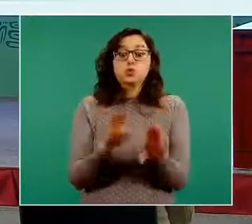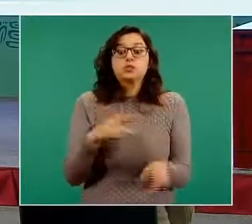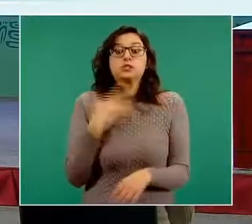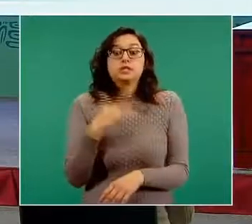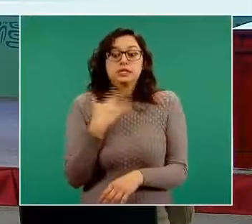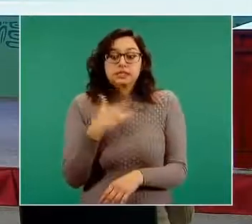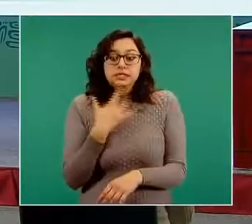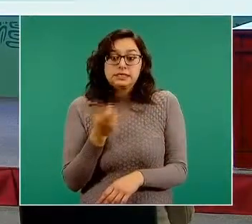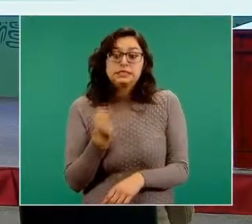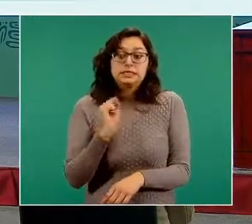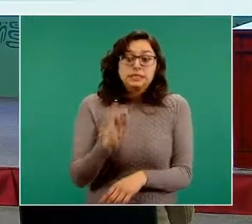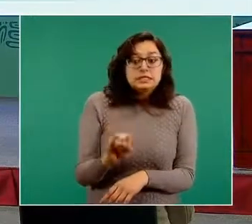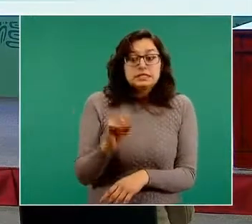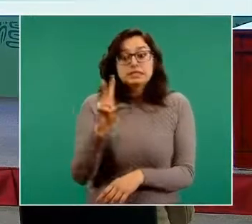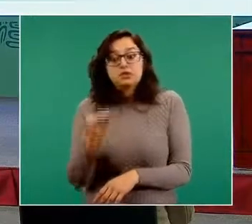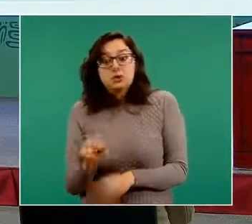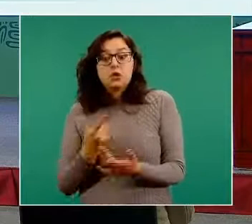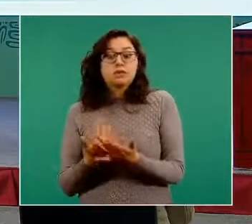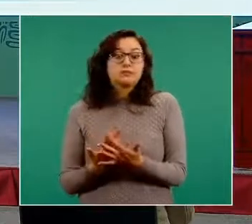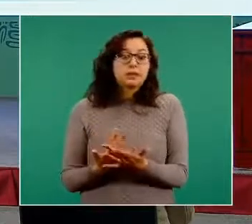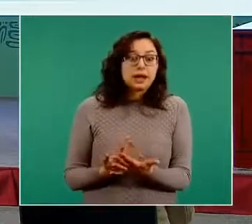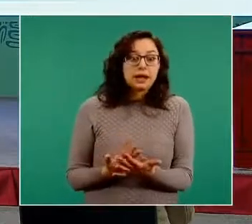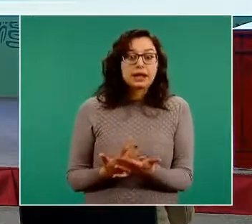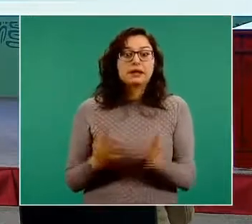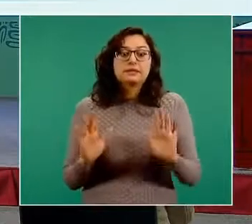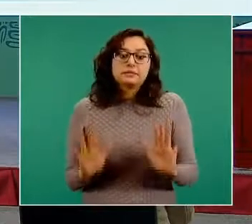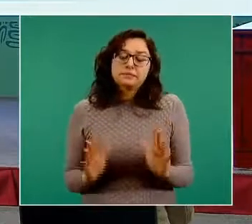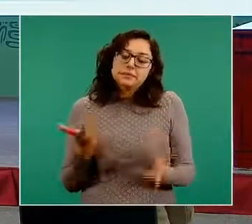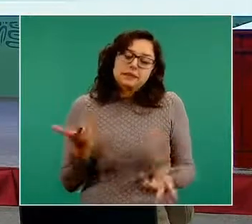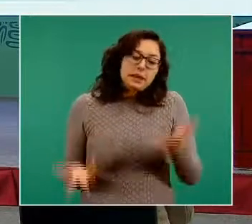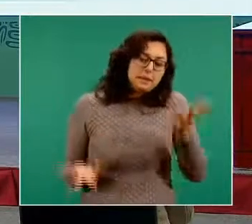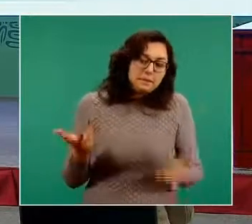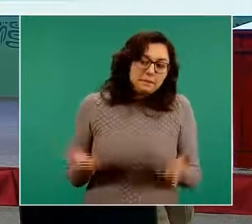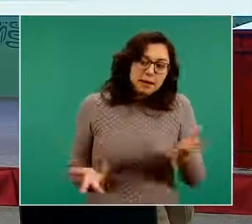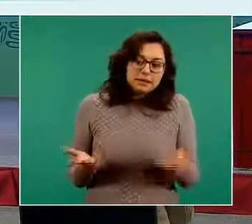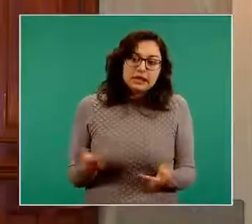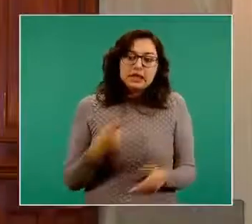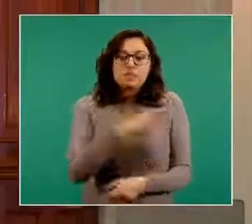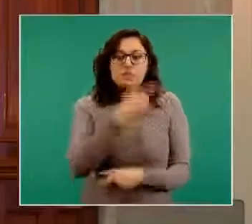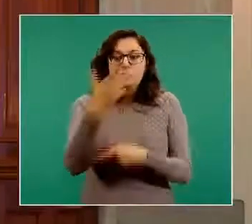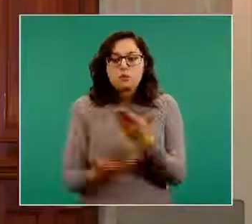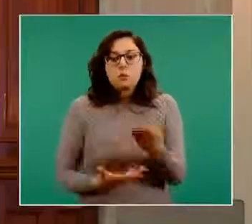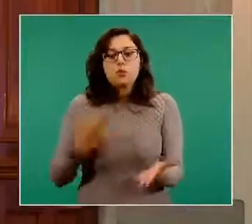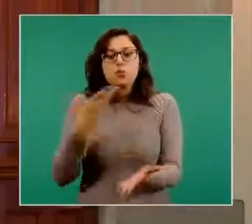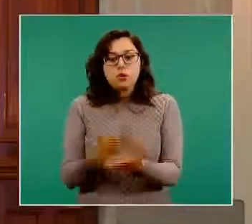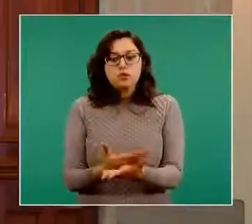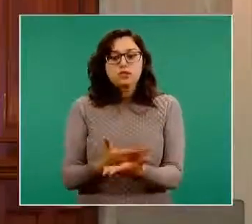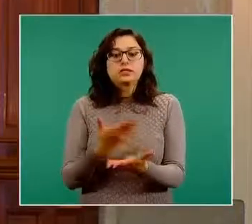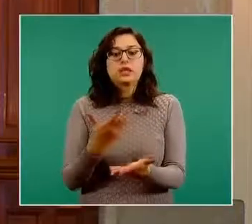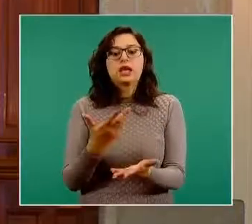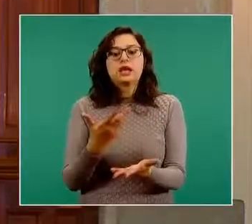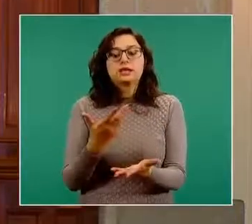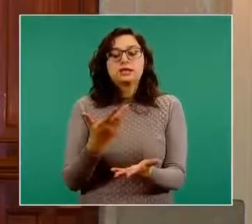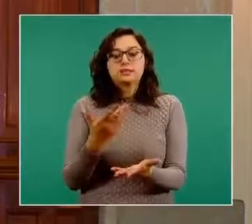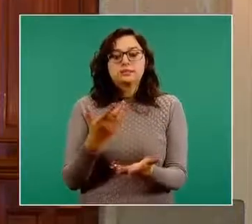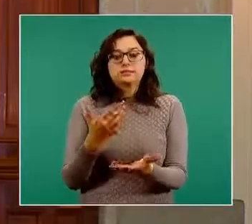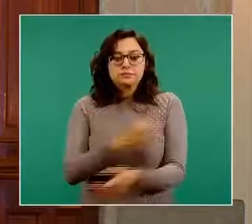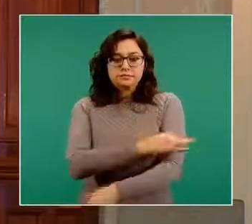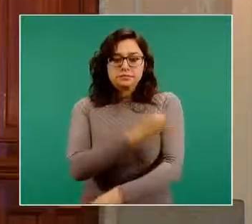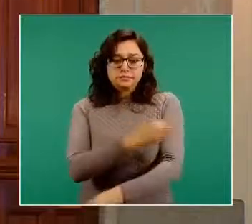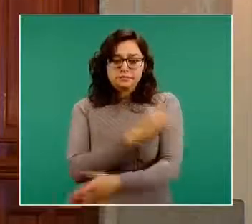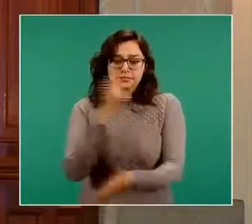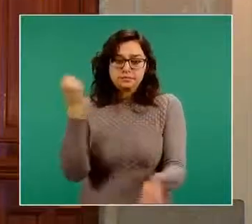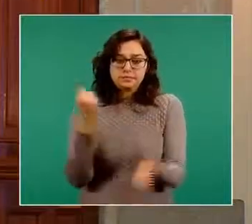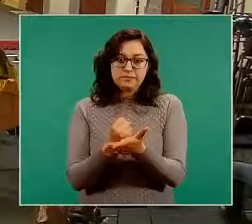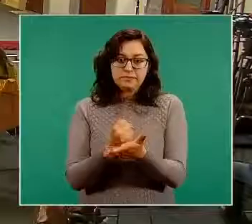sería conveniente de acuerdo a lo que ha formulado en su propuesta de aprobación para